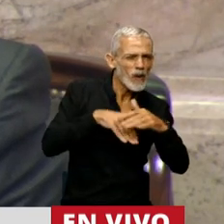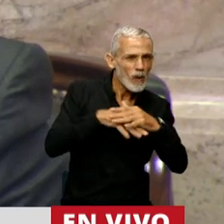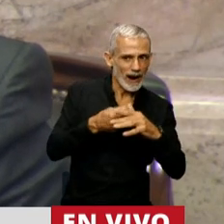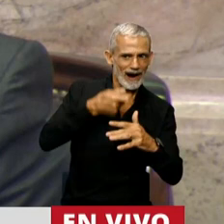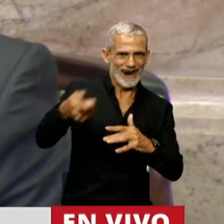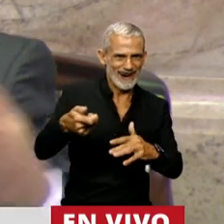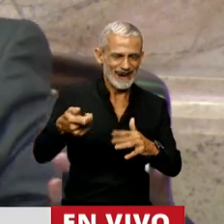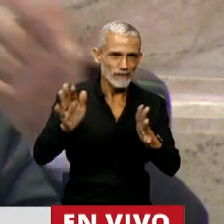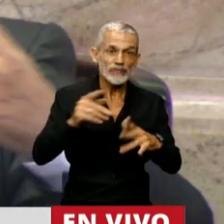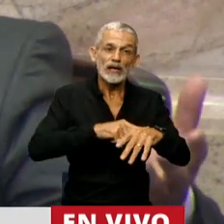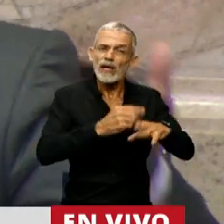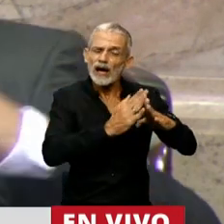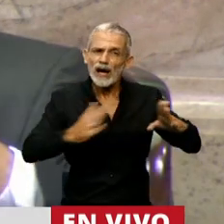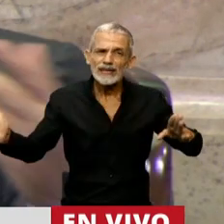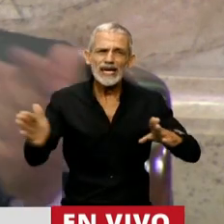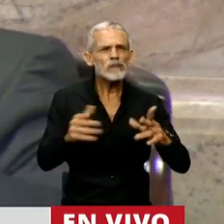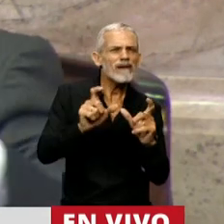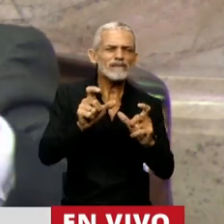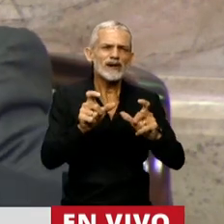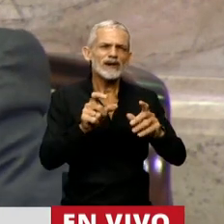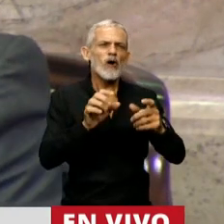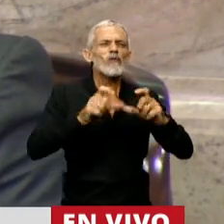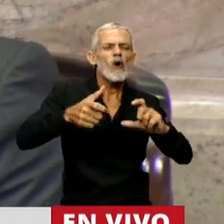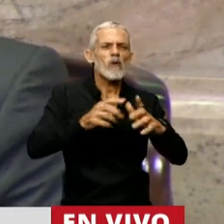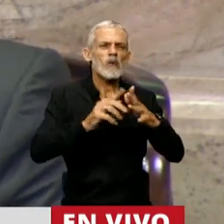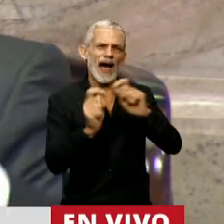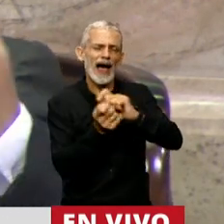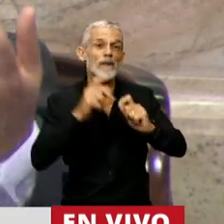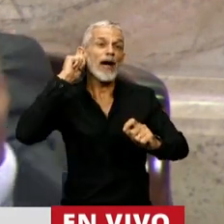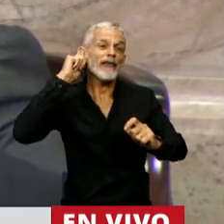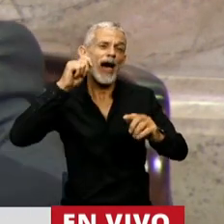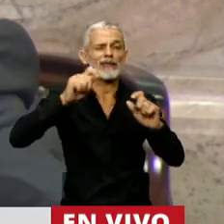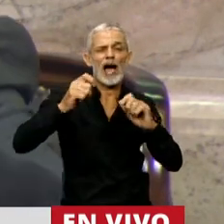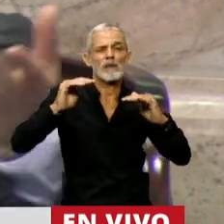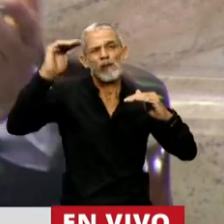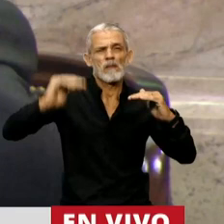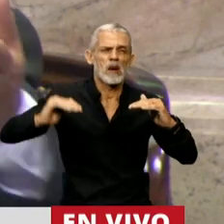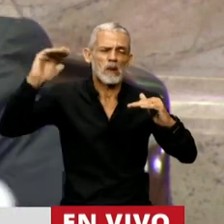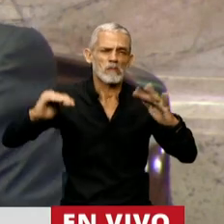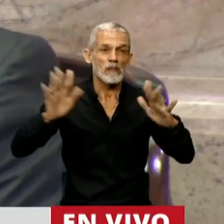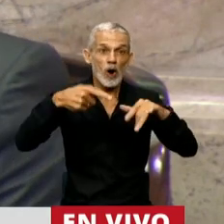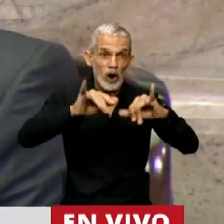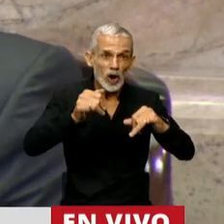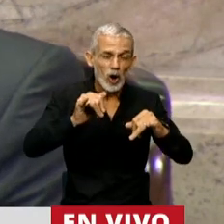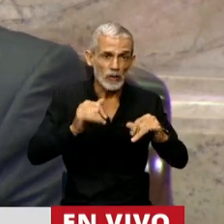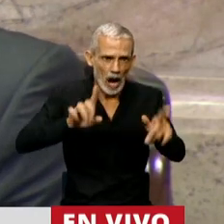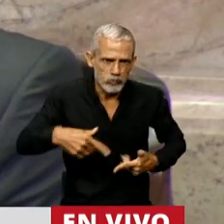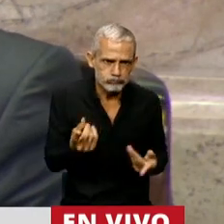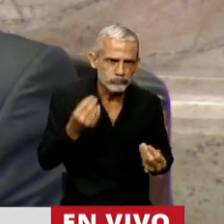lo único que hicimos fue cambiar cada tanto la fórmula, cambiar la edad jubilatoria. Hoy los jóvenes de hoy no